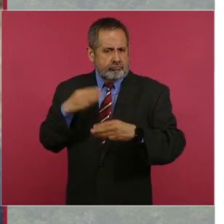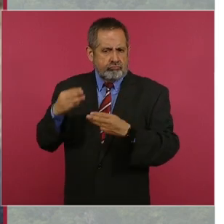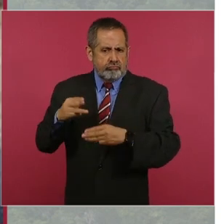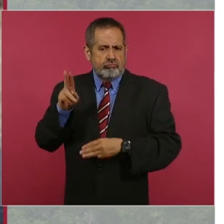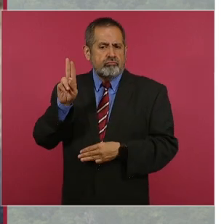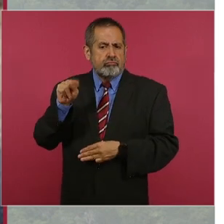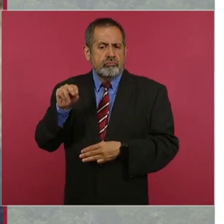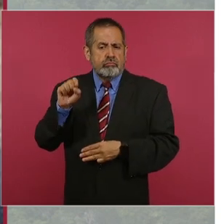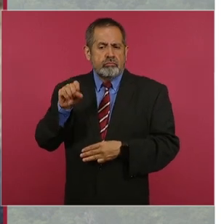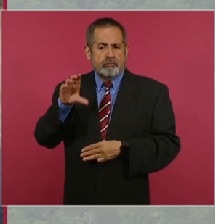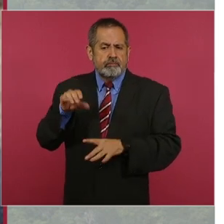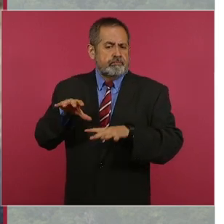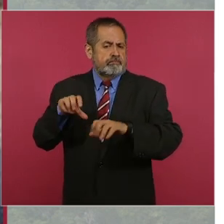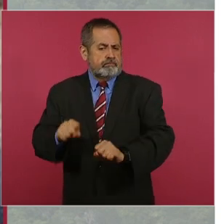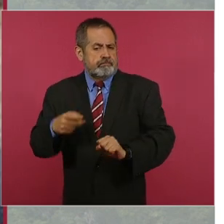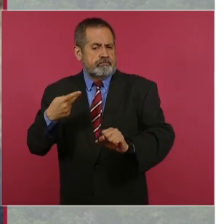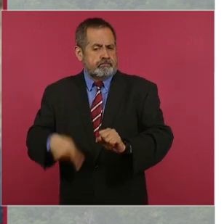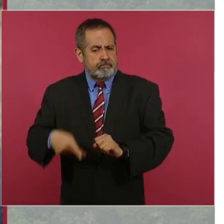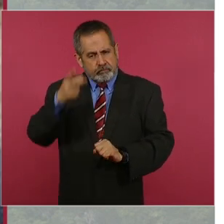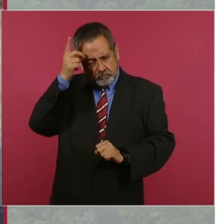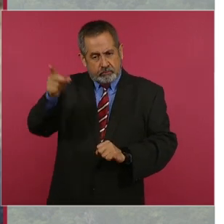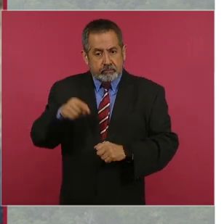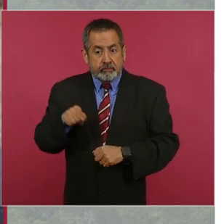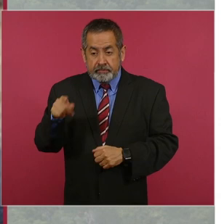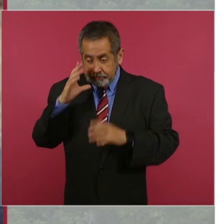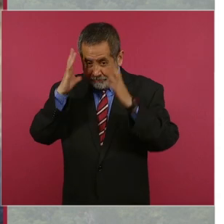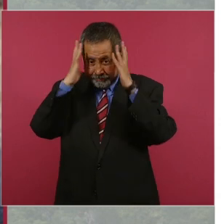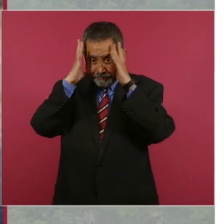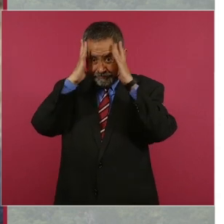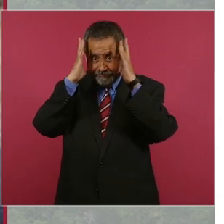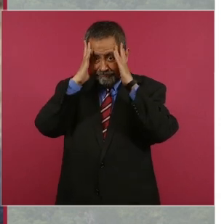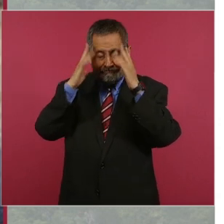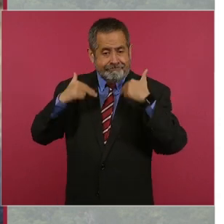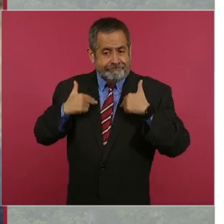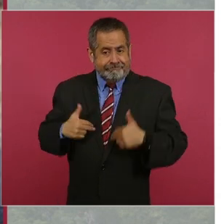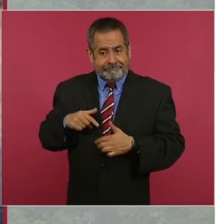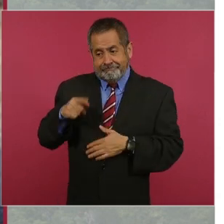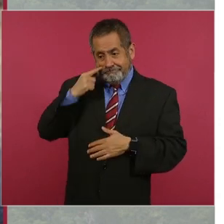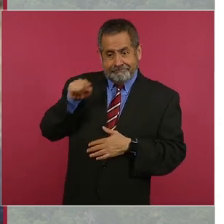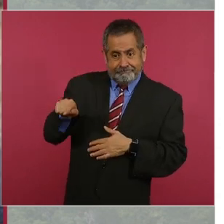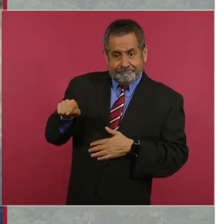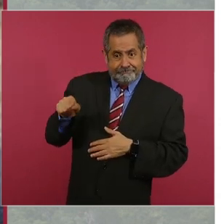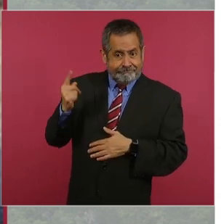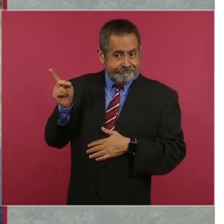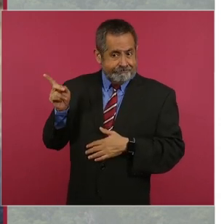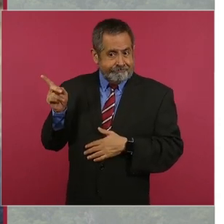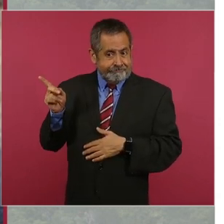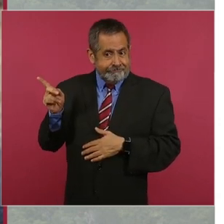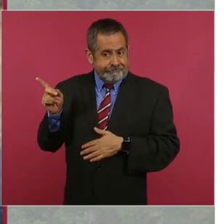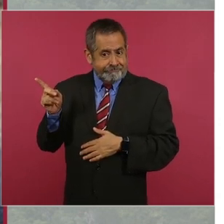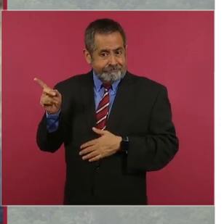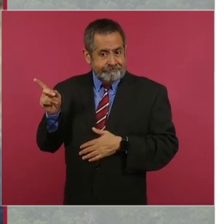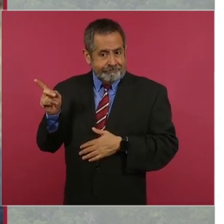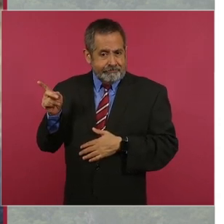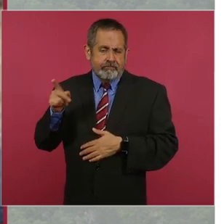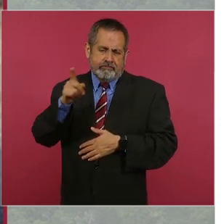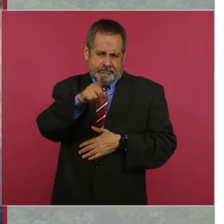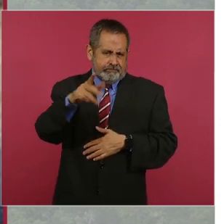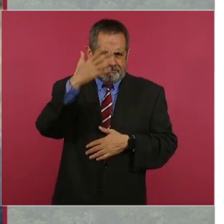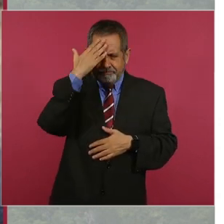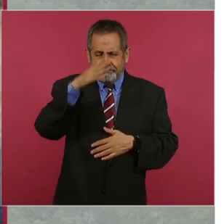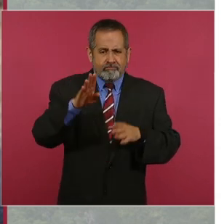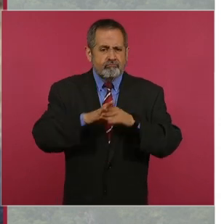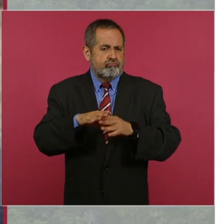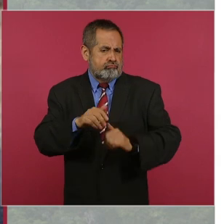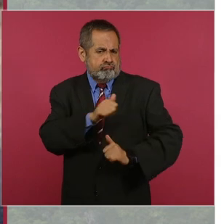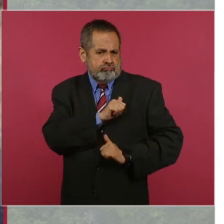por la UNESCO, es una cabeza humana como ustedes saben se acostumbraba a representar a